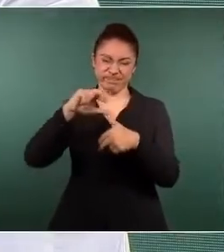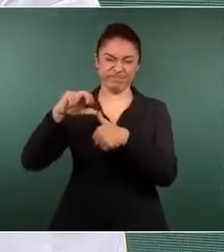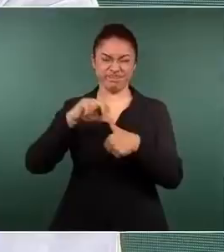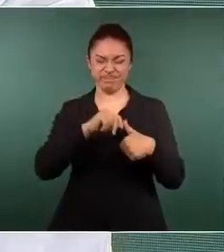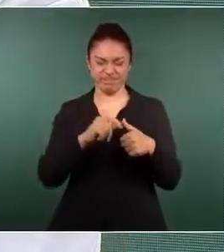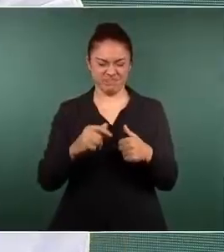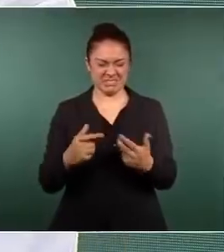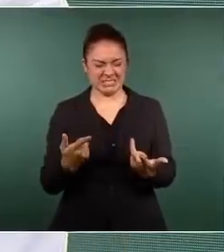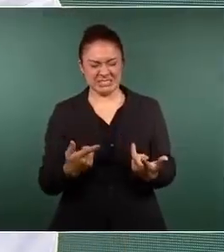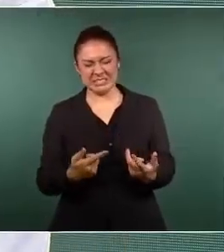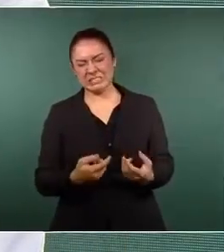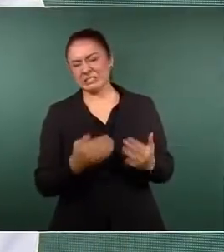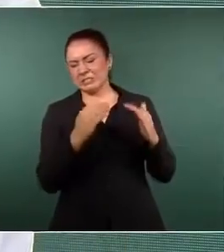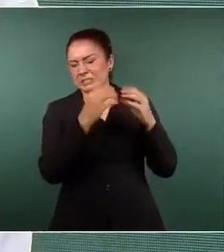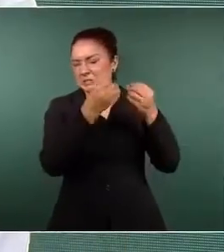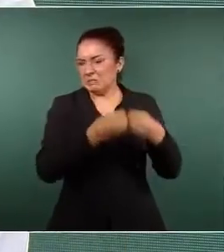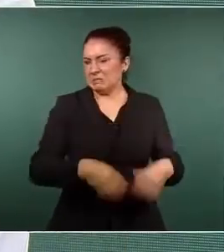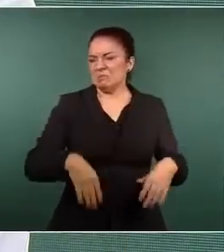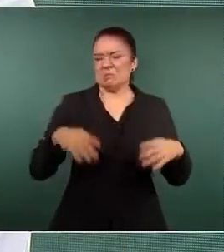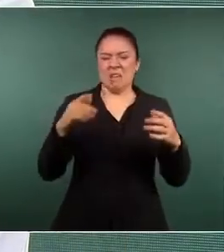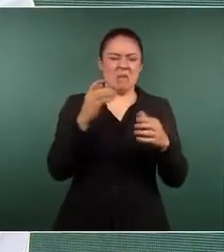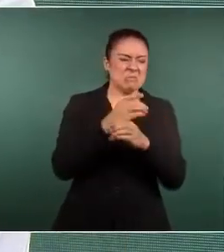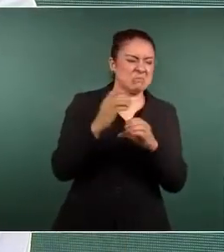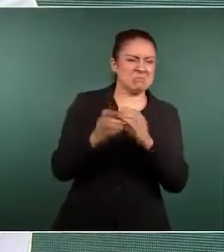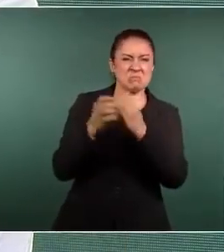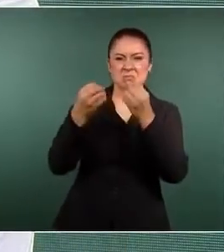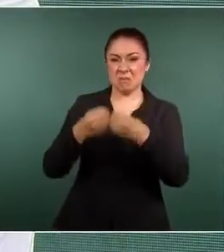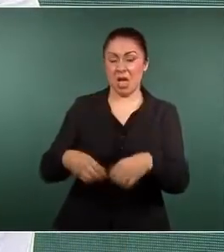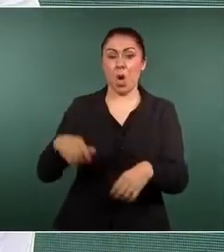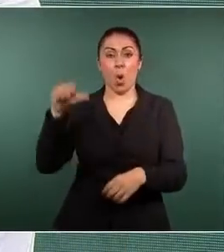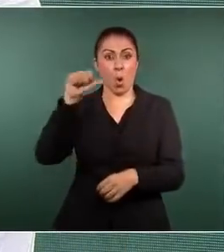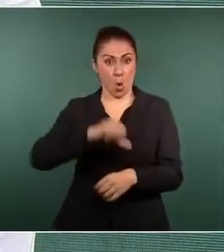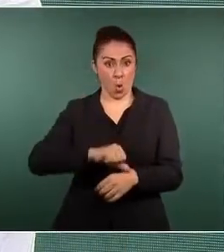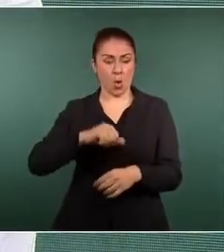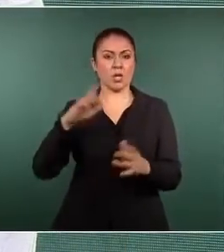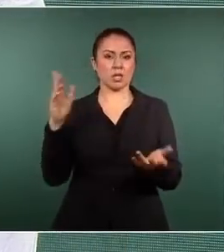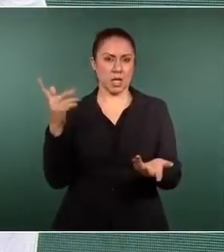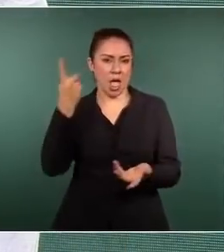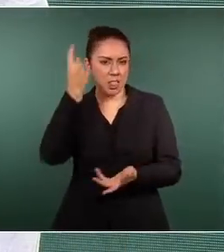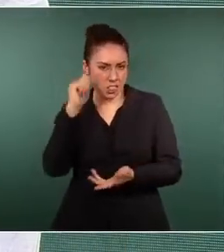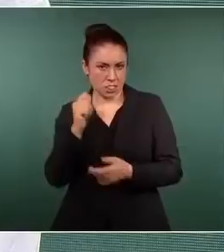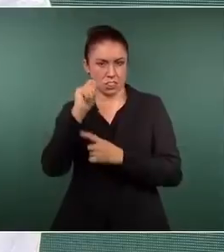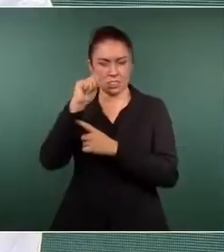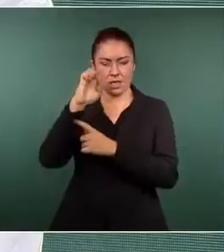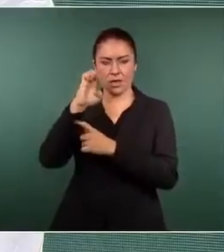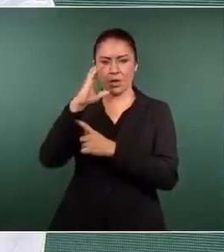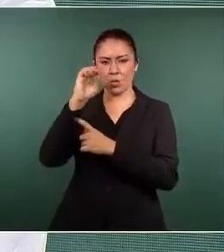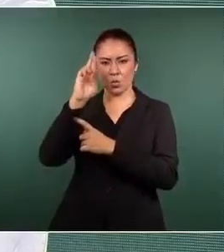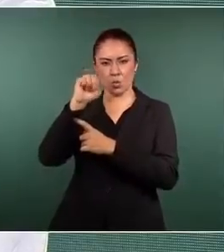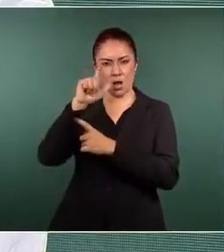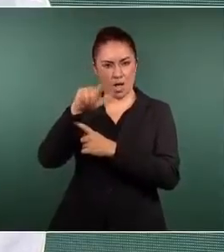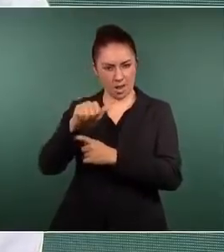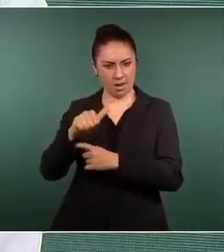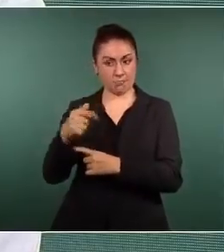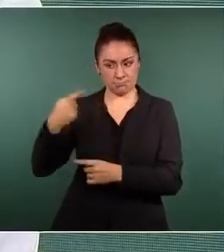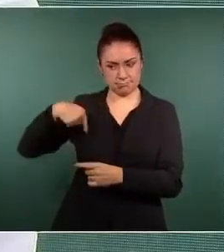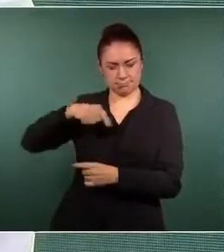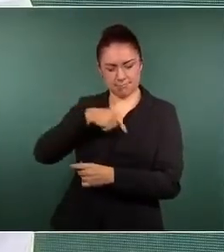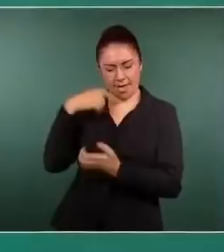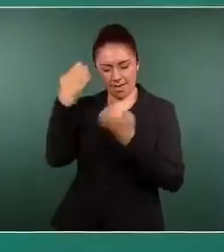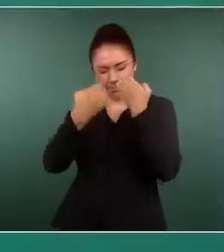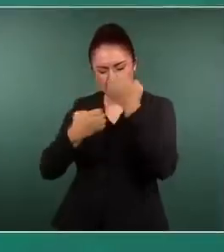hoy en tecuala vamos a evaluar de qué se ha